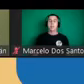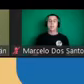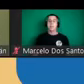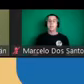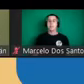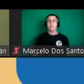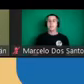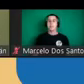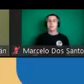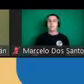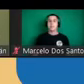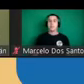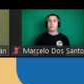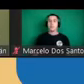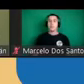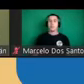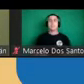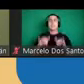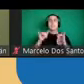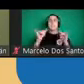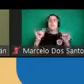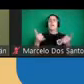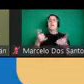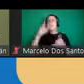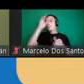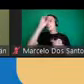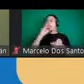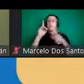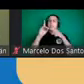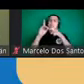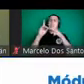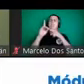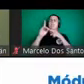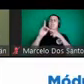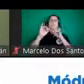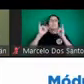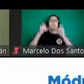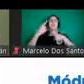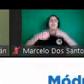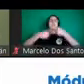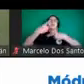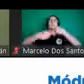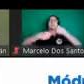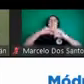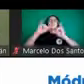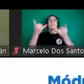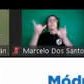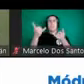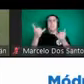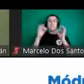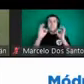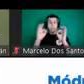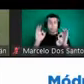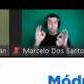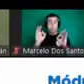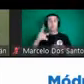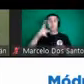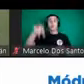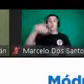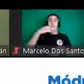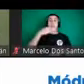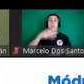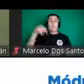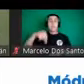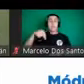tiempo, con la cultura también cambió y con las prácticas, ¿verdad? En las diferentes épocas. Y entonces, resumiendo, siempre